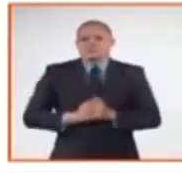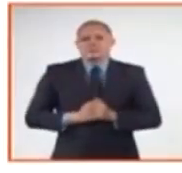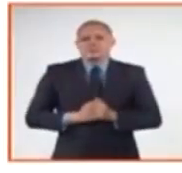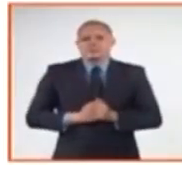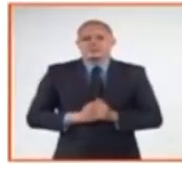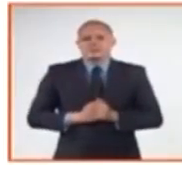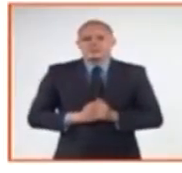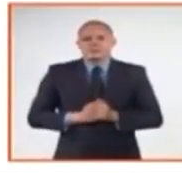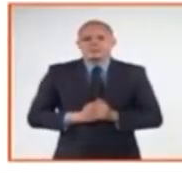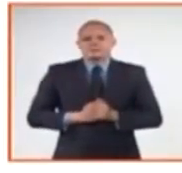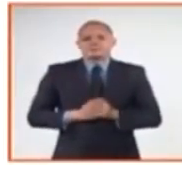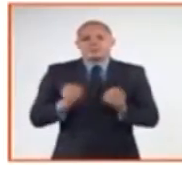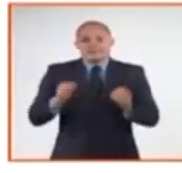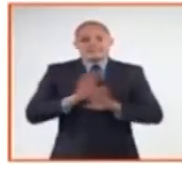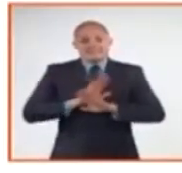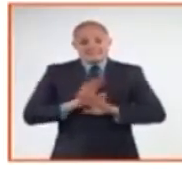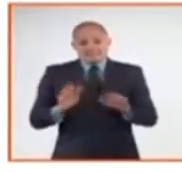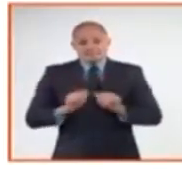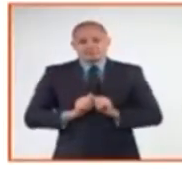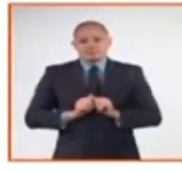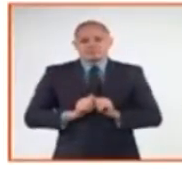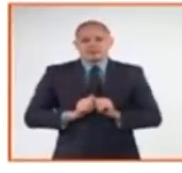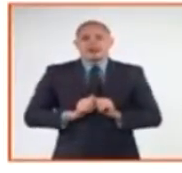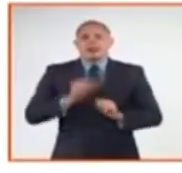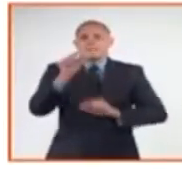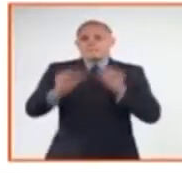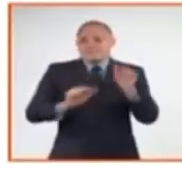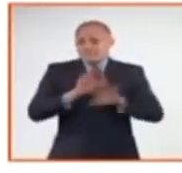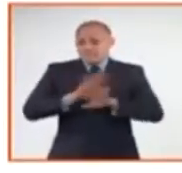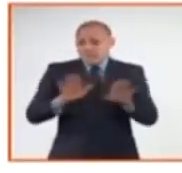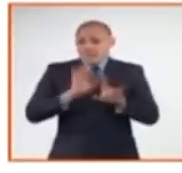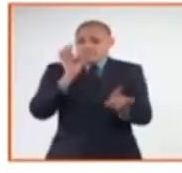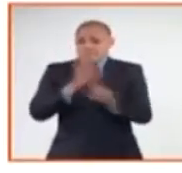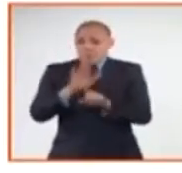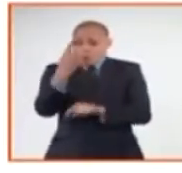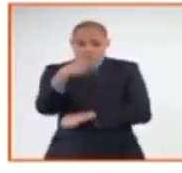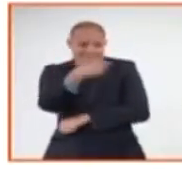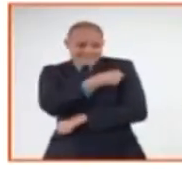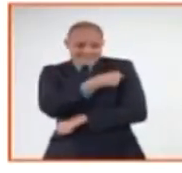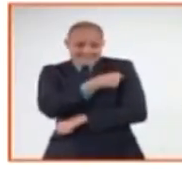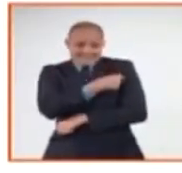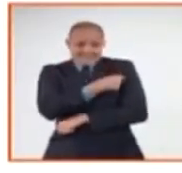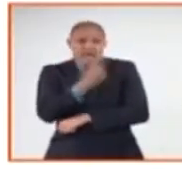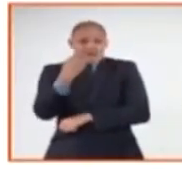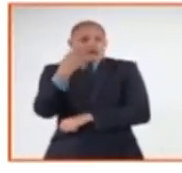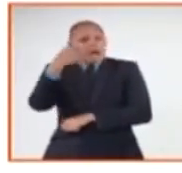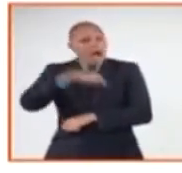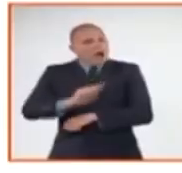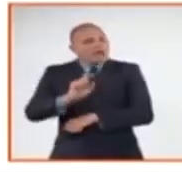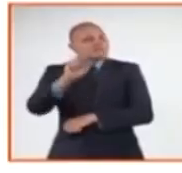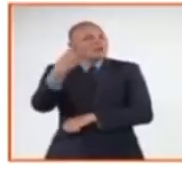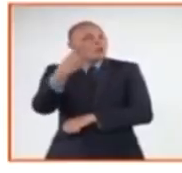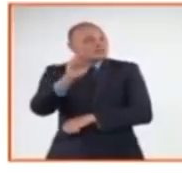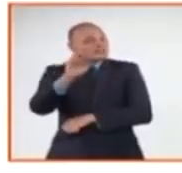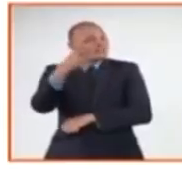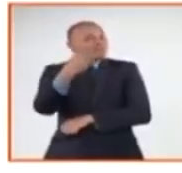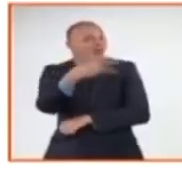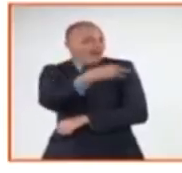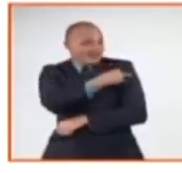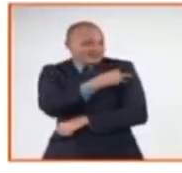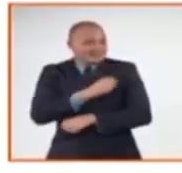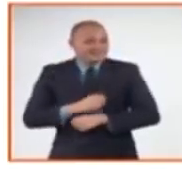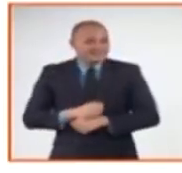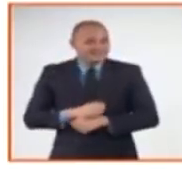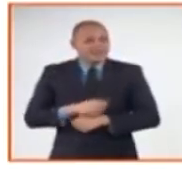llegarle individuos que reciben la primera dosis pero también tienen que después completar los esquemas en su segunda y tercera sala no nos hace nada